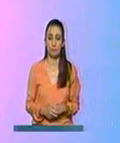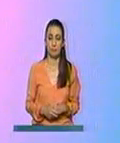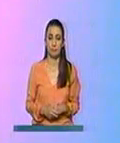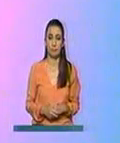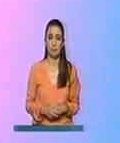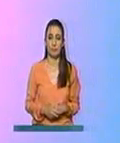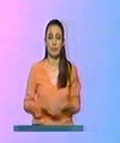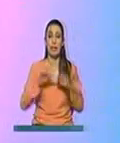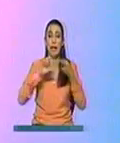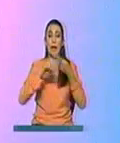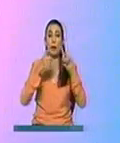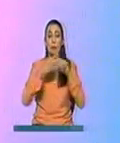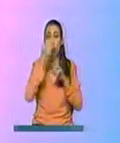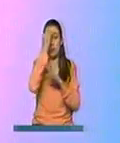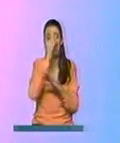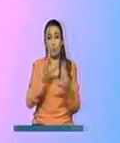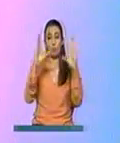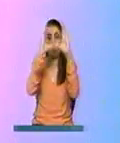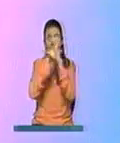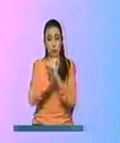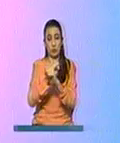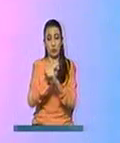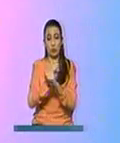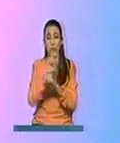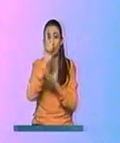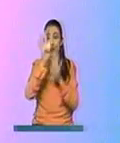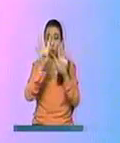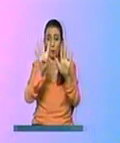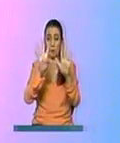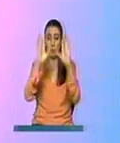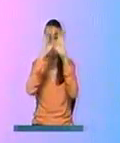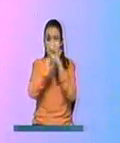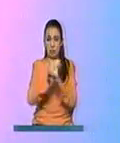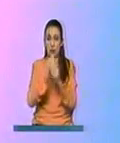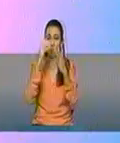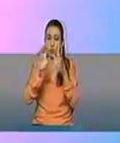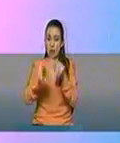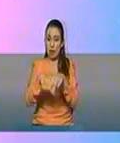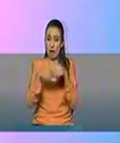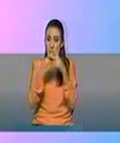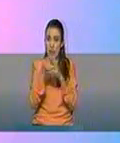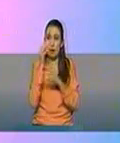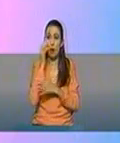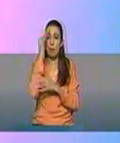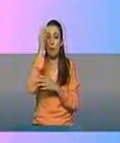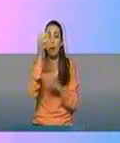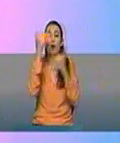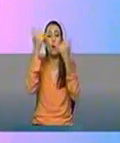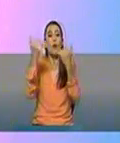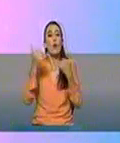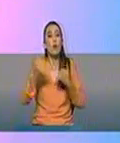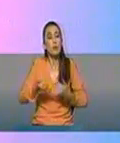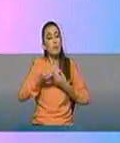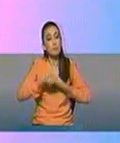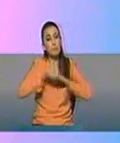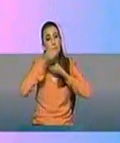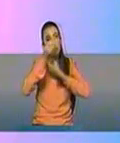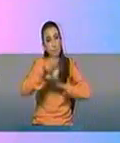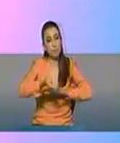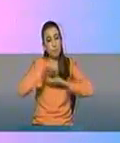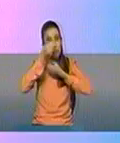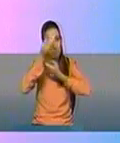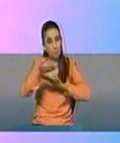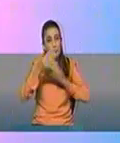Amigos y amigas, muy buenas noches. 21 horas con 2 minutos, arrancamos Ecuador al futuro. Hoy, en esta nueva entrega especial, día